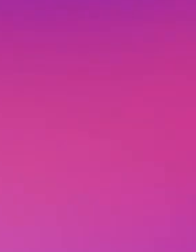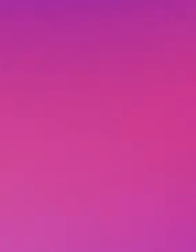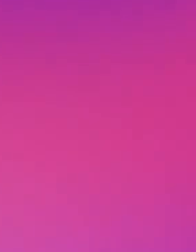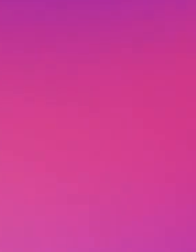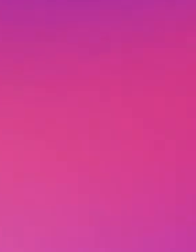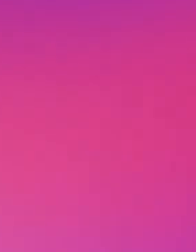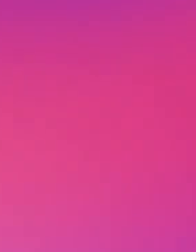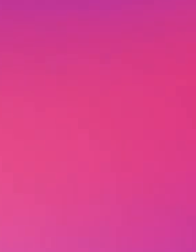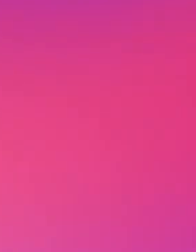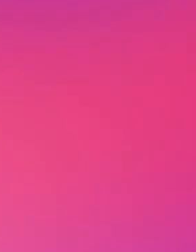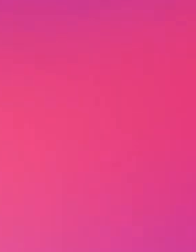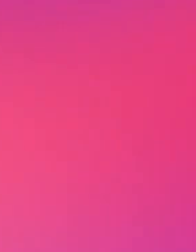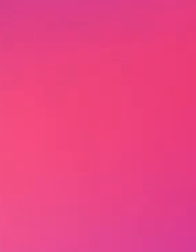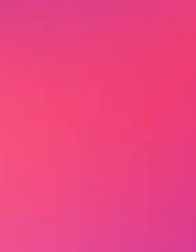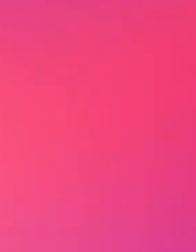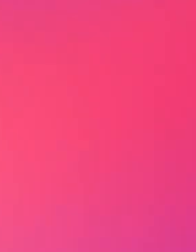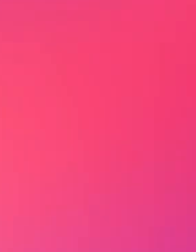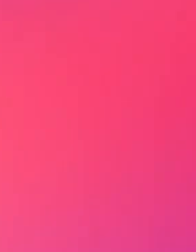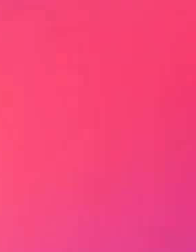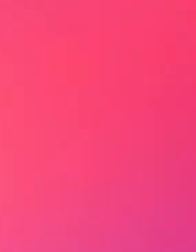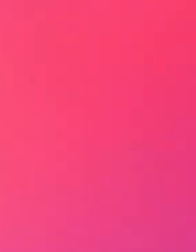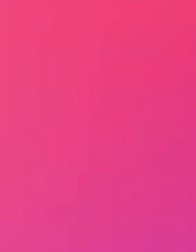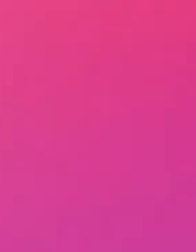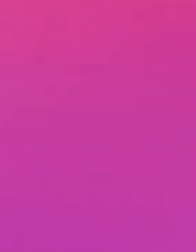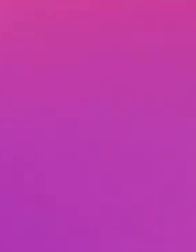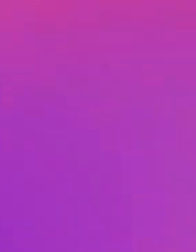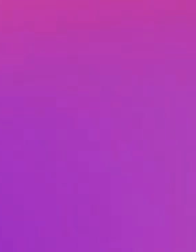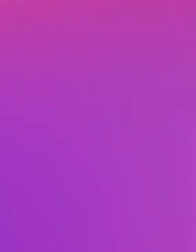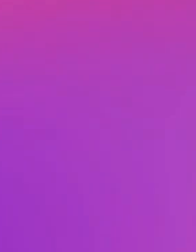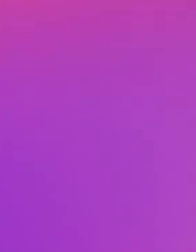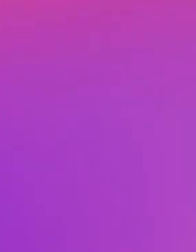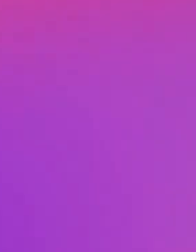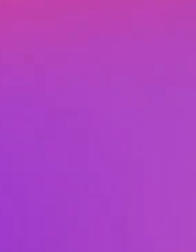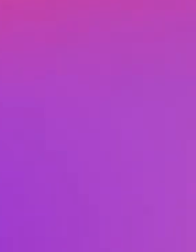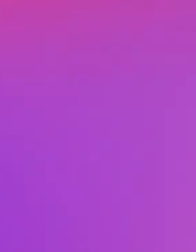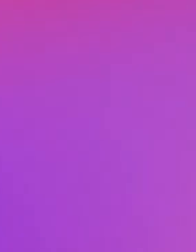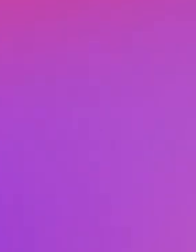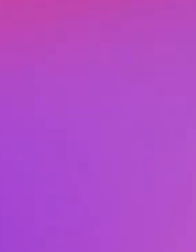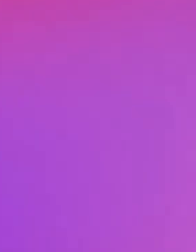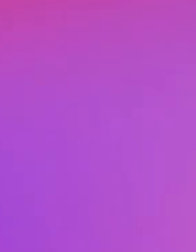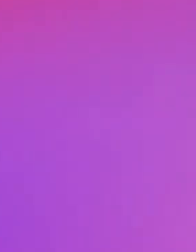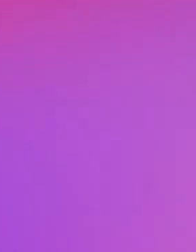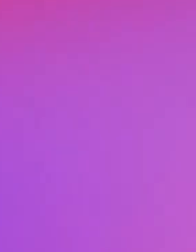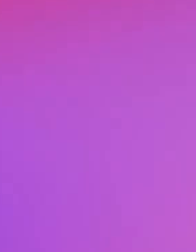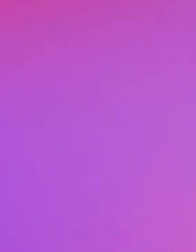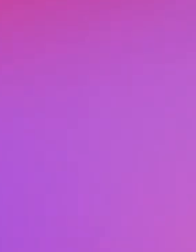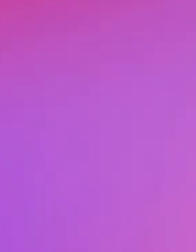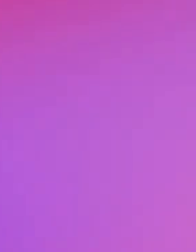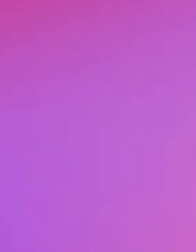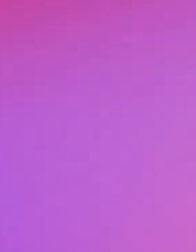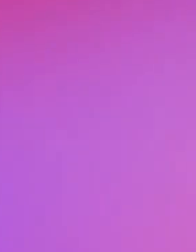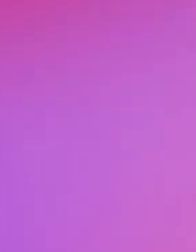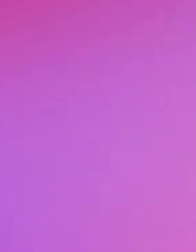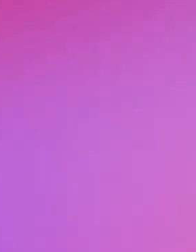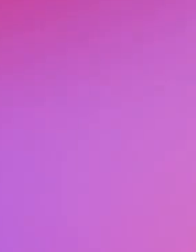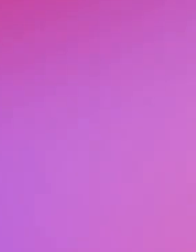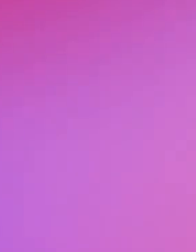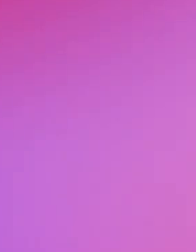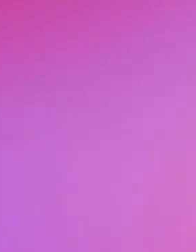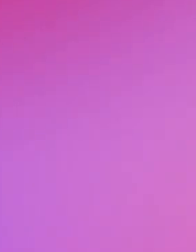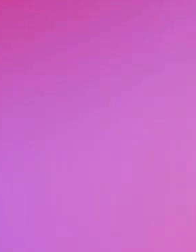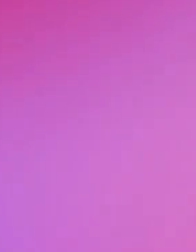propósito, indagar formas literarias en poemas. Recuerden que si tienen dudas o quieren